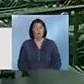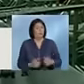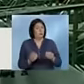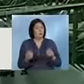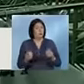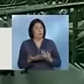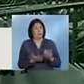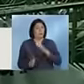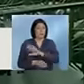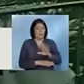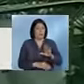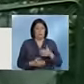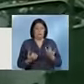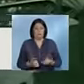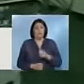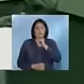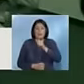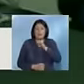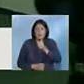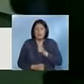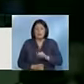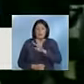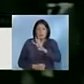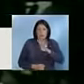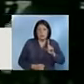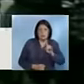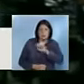Sí, ¿cómo están? Buenas tardes. Solo falta el 41%,